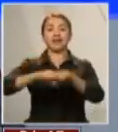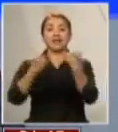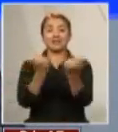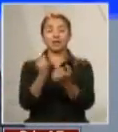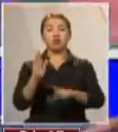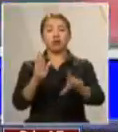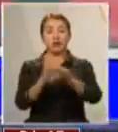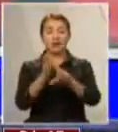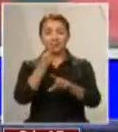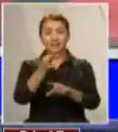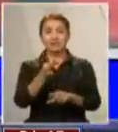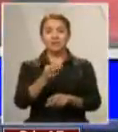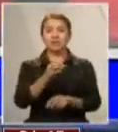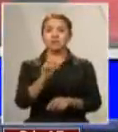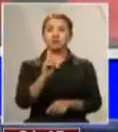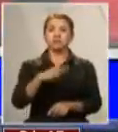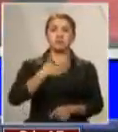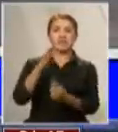ley de...